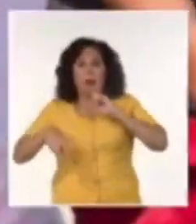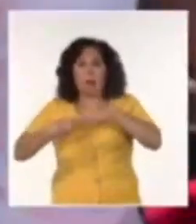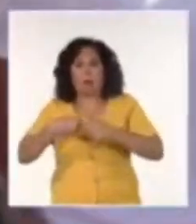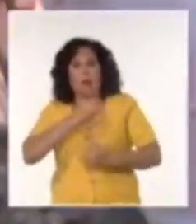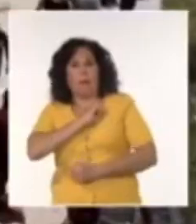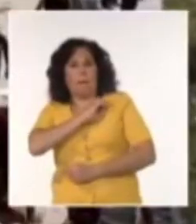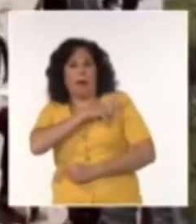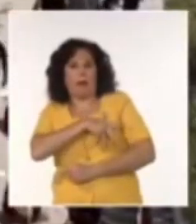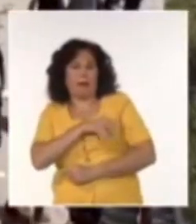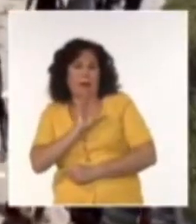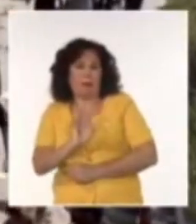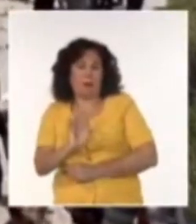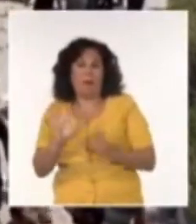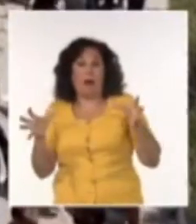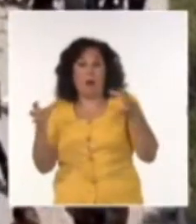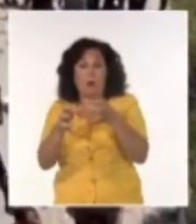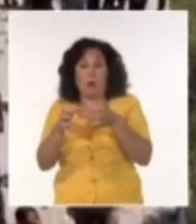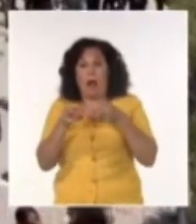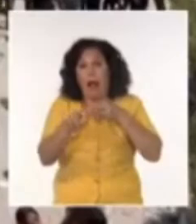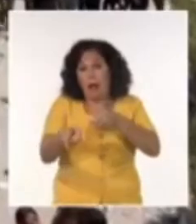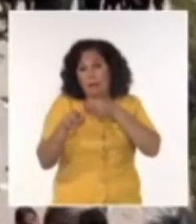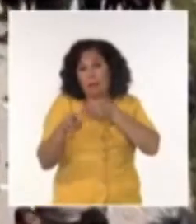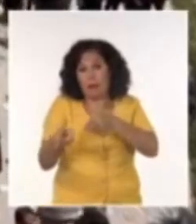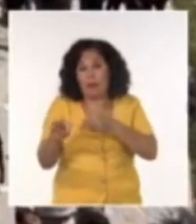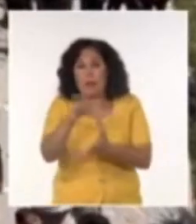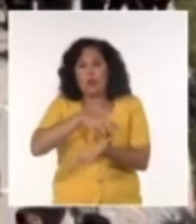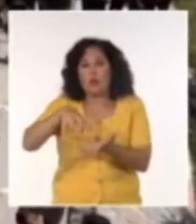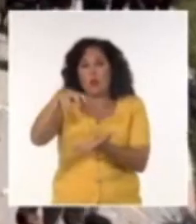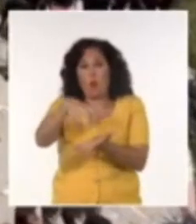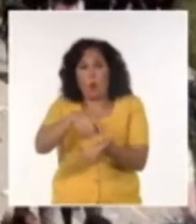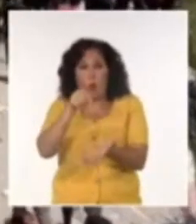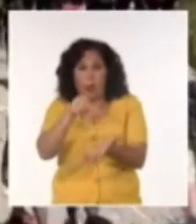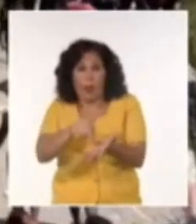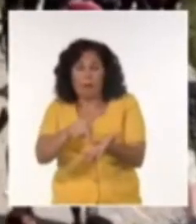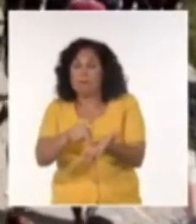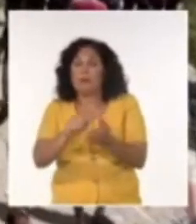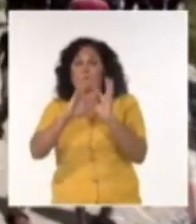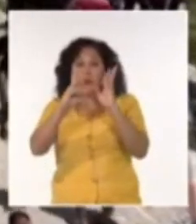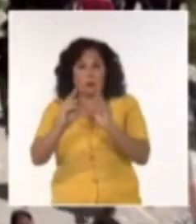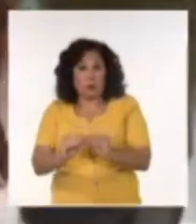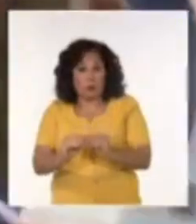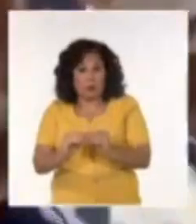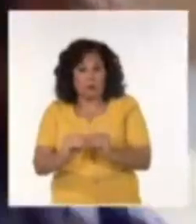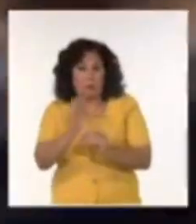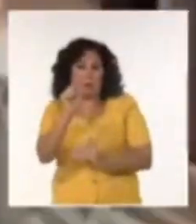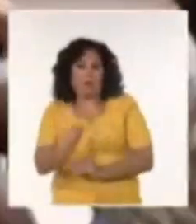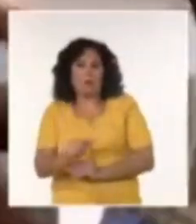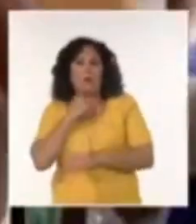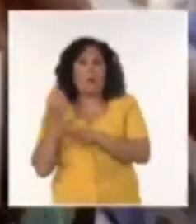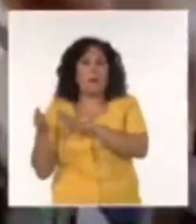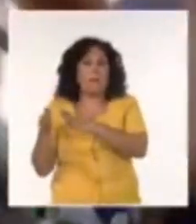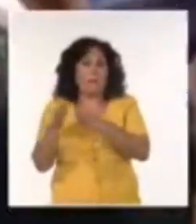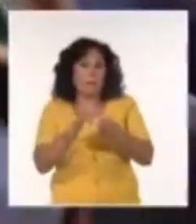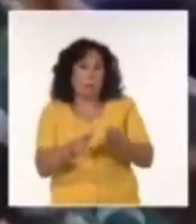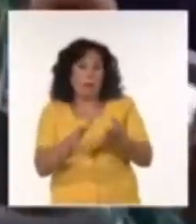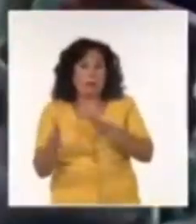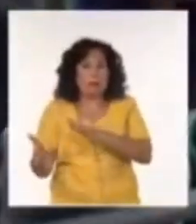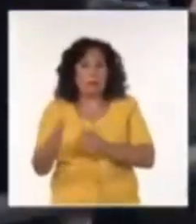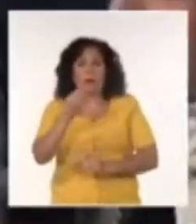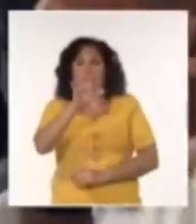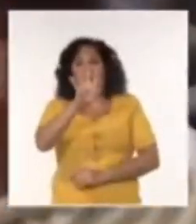Tel Aviv concentran sus ataques en la ciudad de Yan Yunis. En total, la cifra de víctimas mortales asciende a